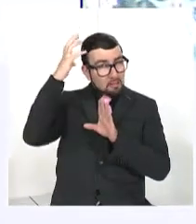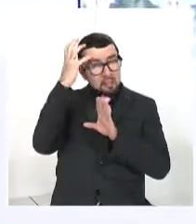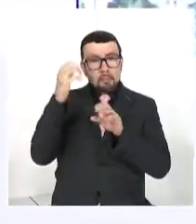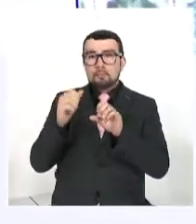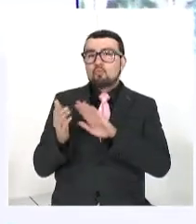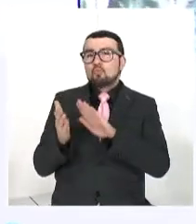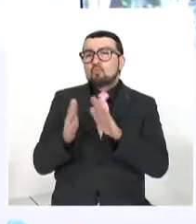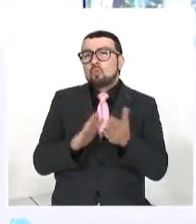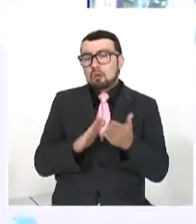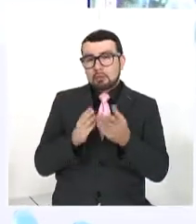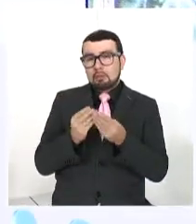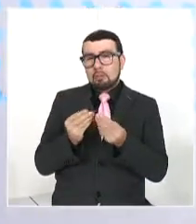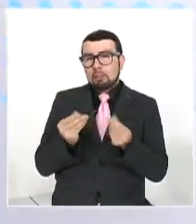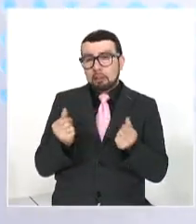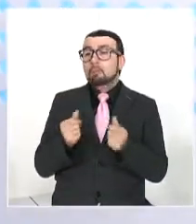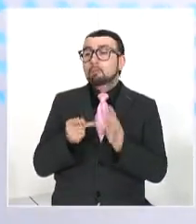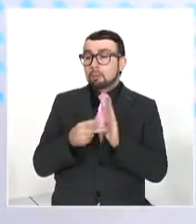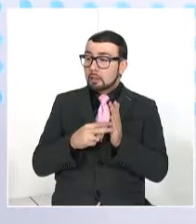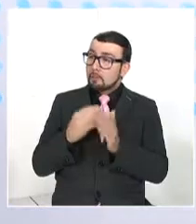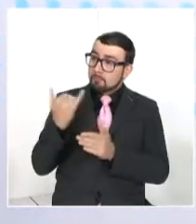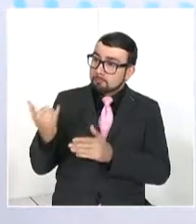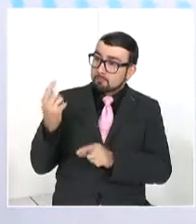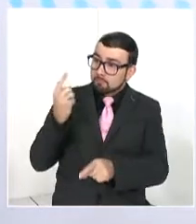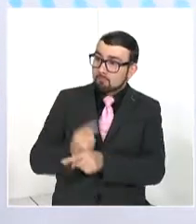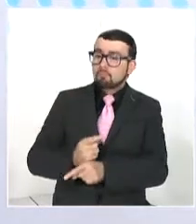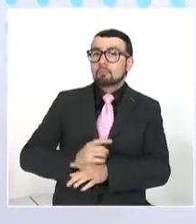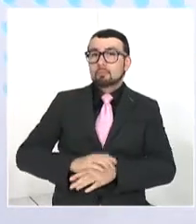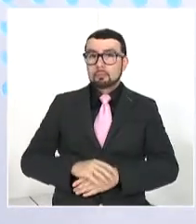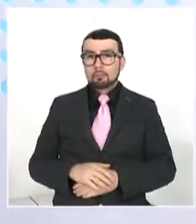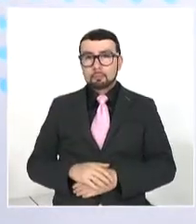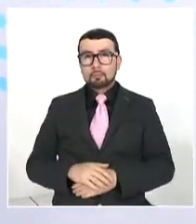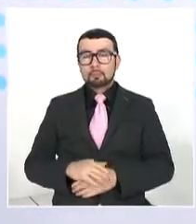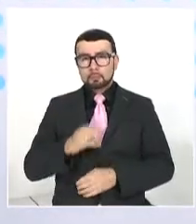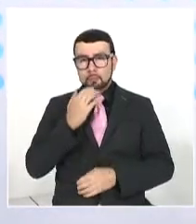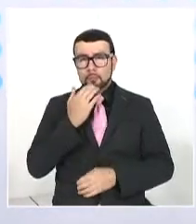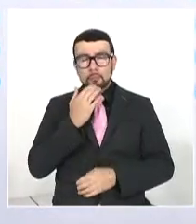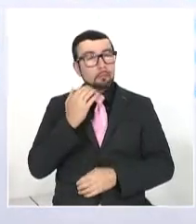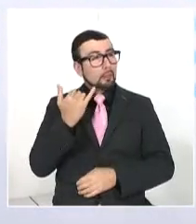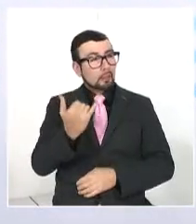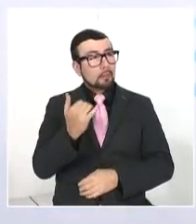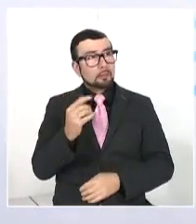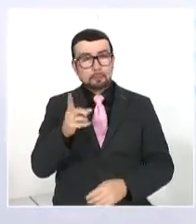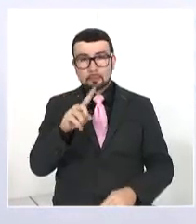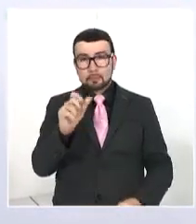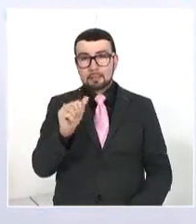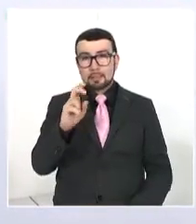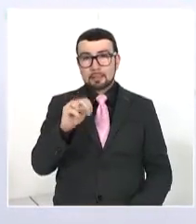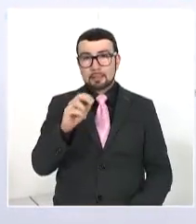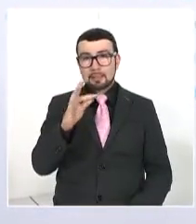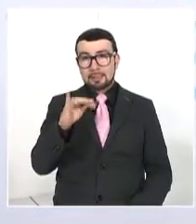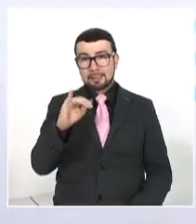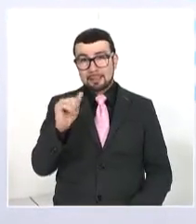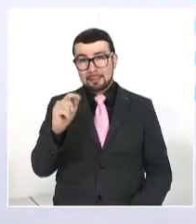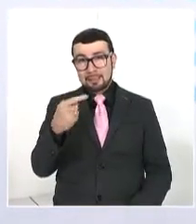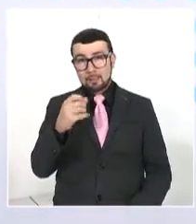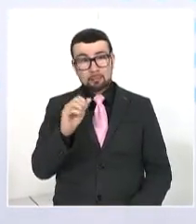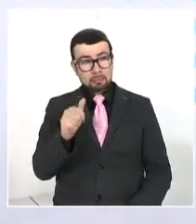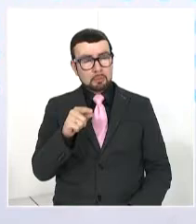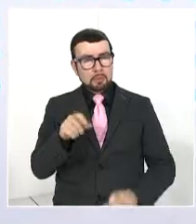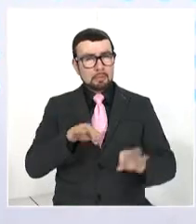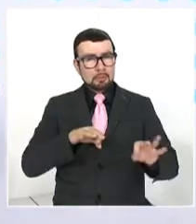lo tanto, esos son los resultados que se ven en el paciente. Una cosa que con esta imagen que tiene Santiago explicando a todos ustedes, esto es el